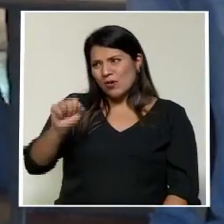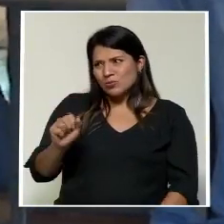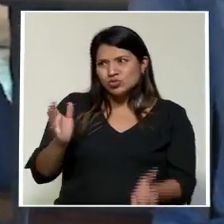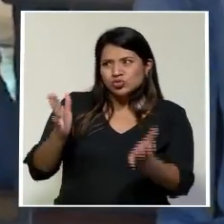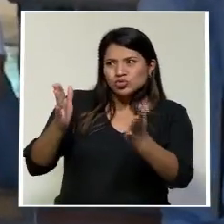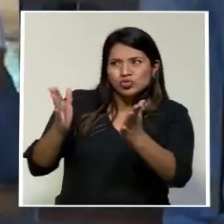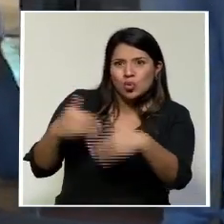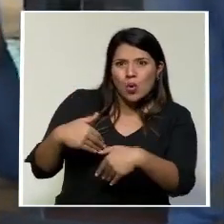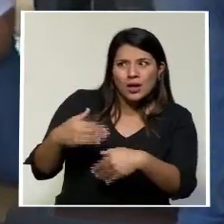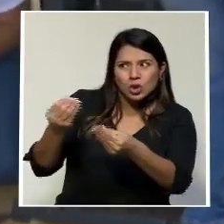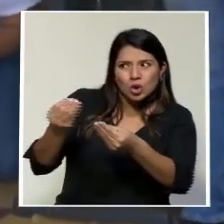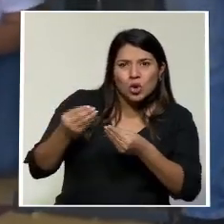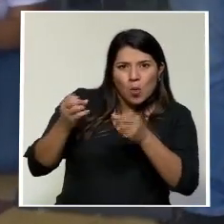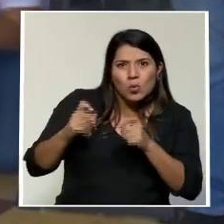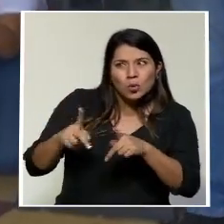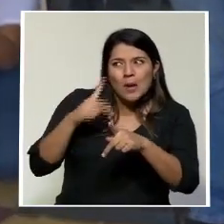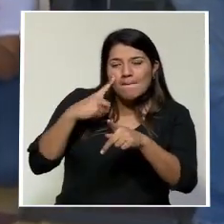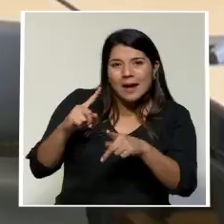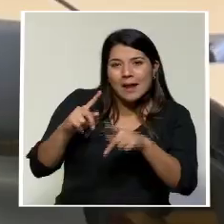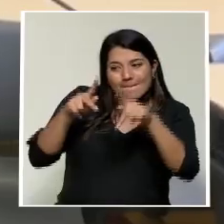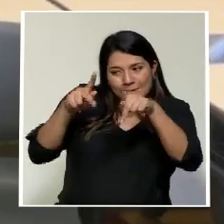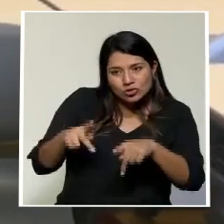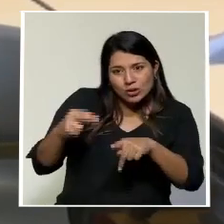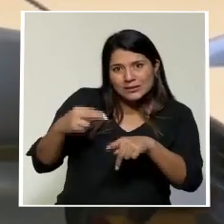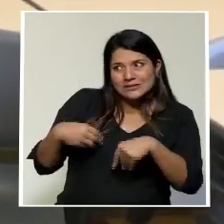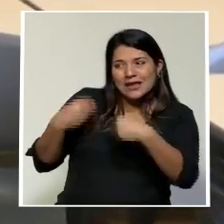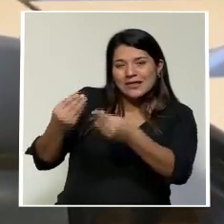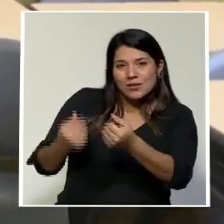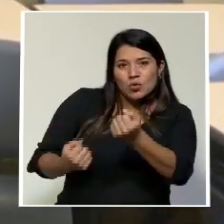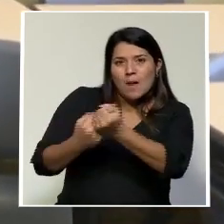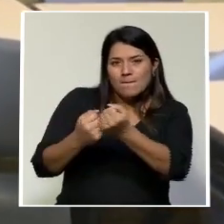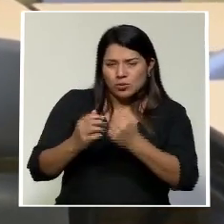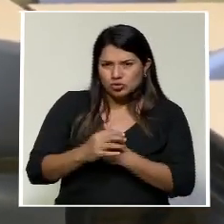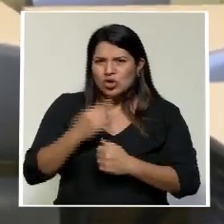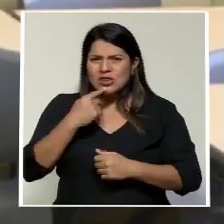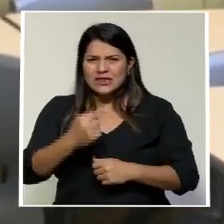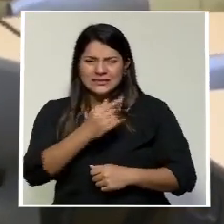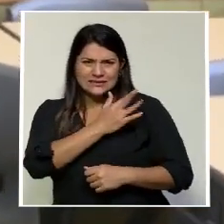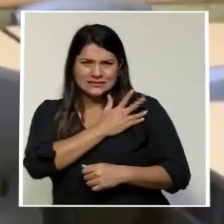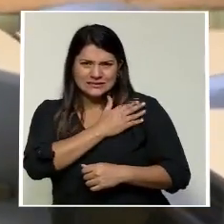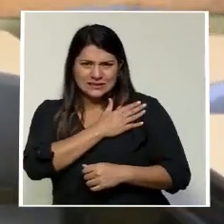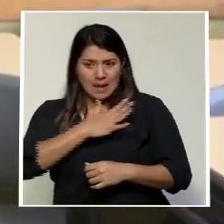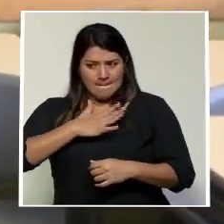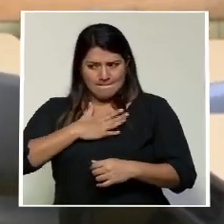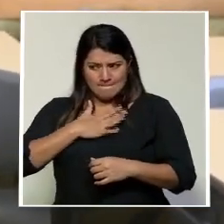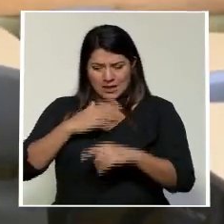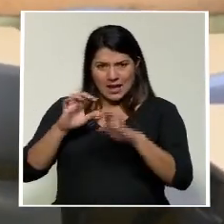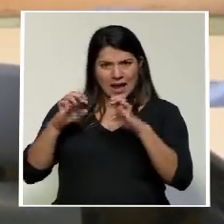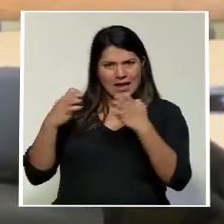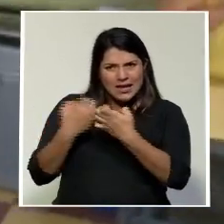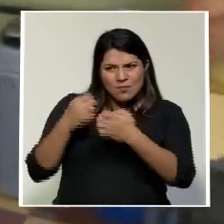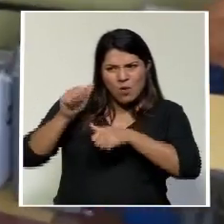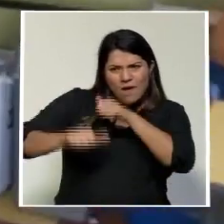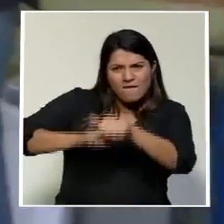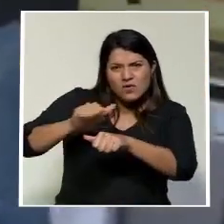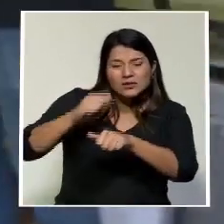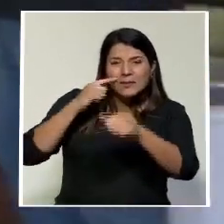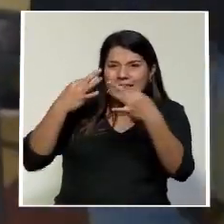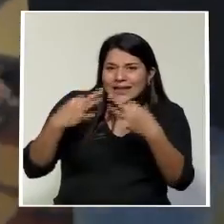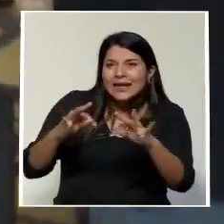convención interna el mes anterior. Hidalgo aseguró que su tendencia ha hecho los esfuerzos necesarios para conversar con